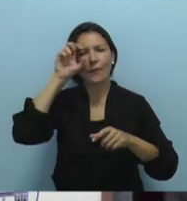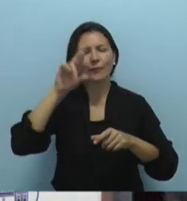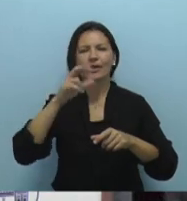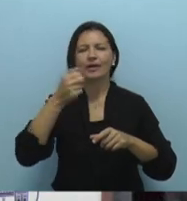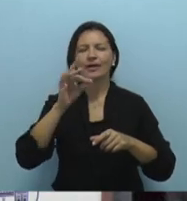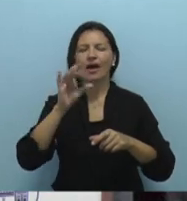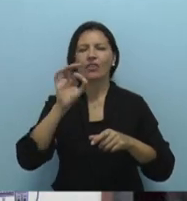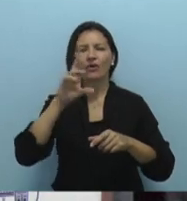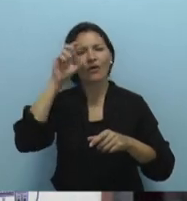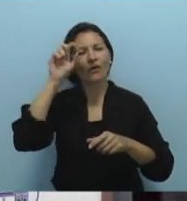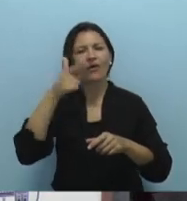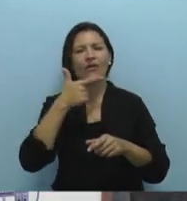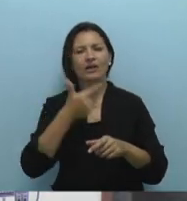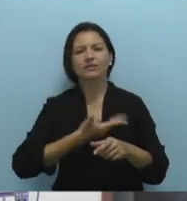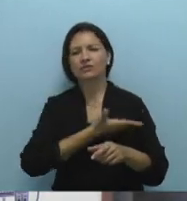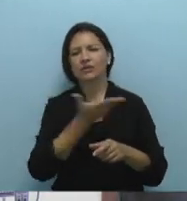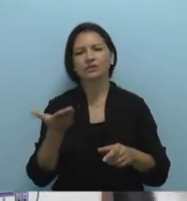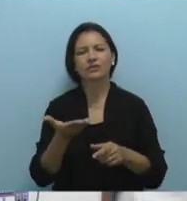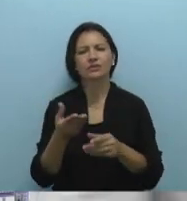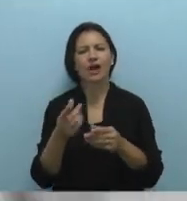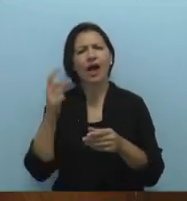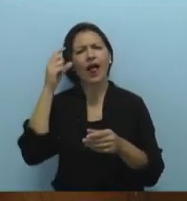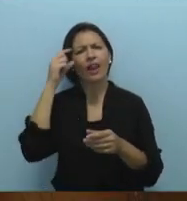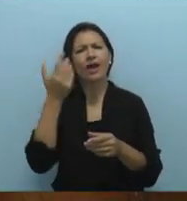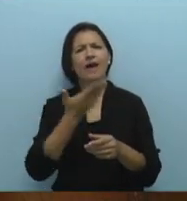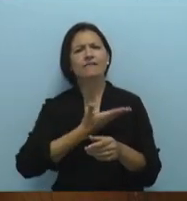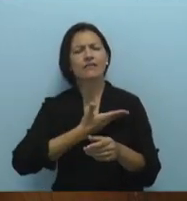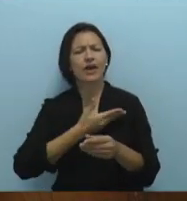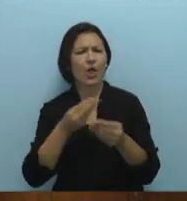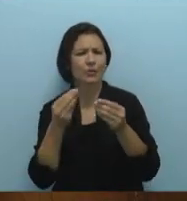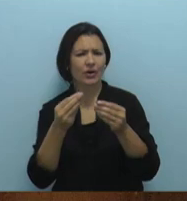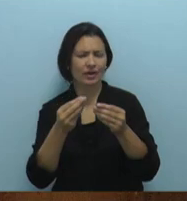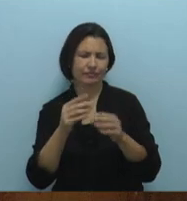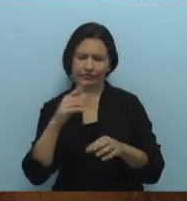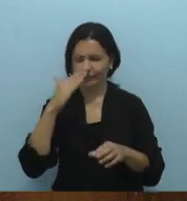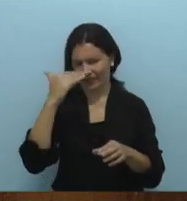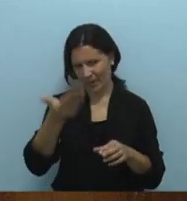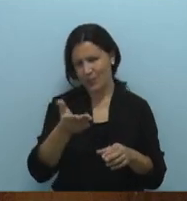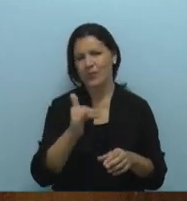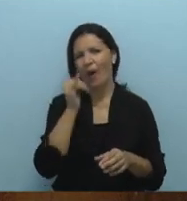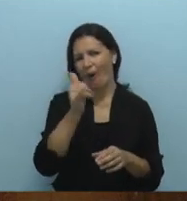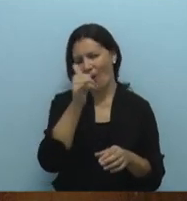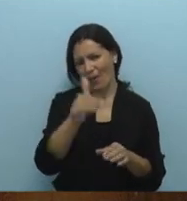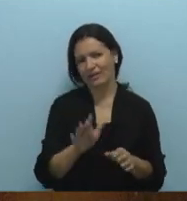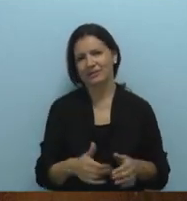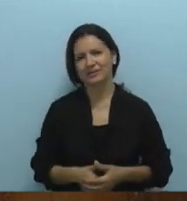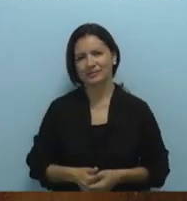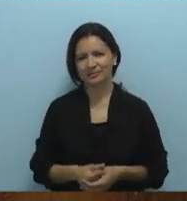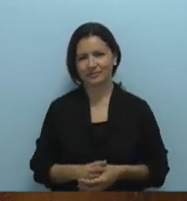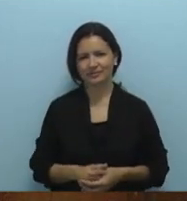Ingresamos, gracias. ¿Nos va a comentar por qué es el 10 de febrero o no? Cuando sea tratado, seguramente. ¿Cómo no? Allí será. Gracias. Muy bien.